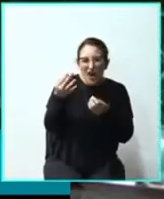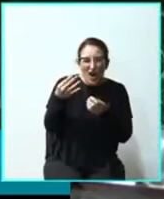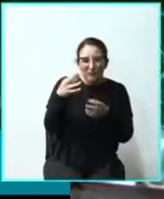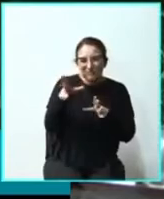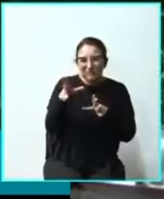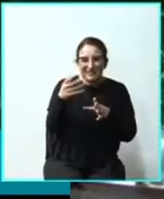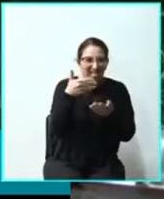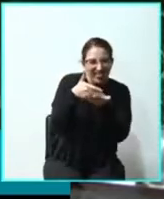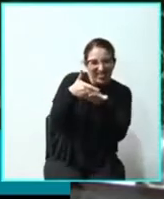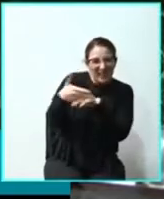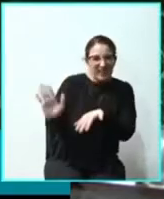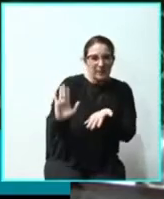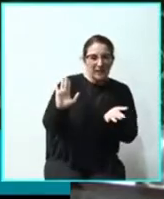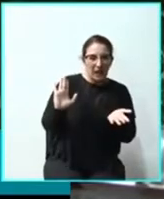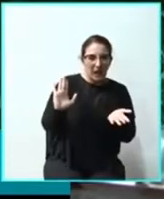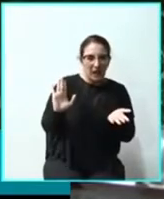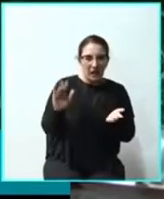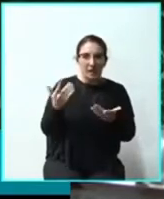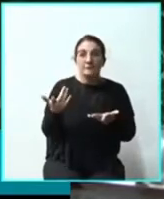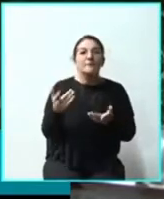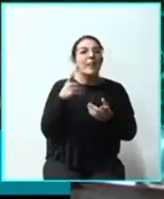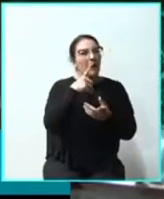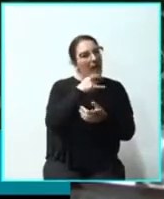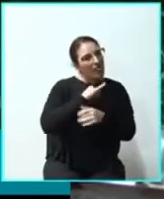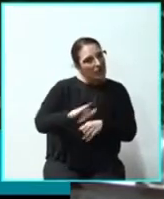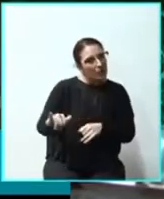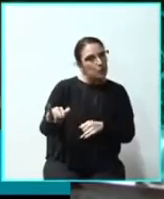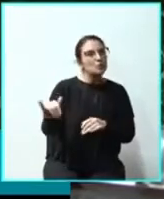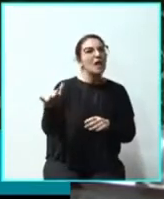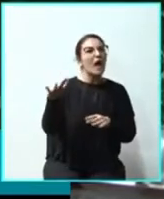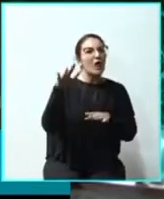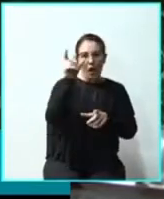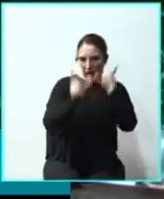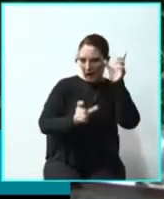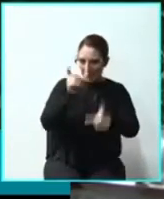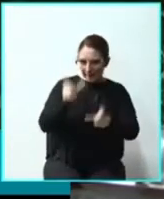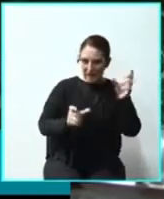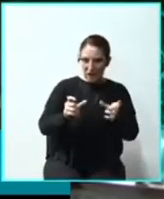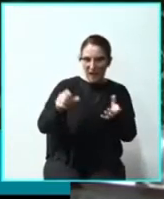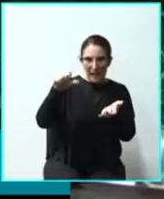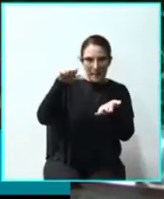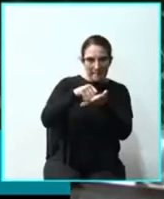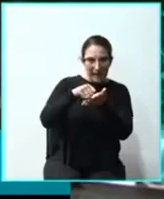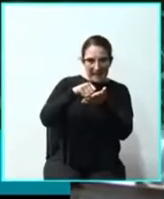por supuesto, una discriminación. Lo han denunciado los manifestantes en Hong Kong,